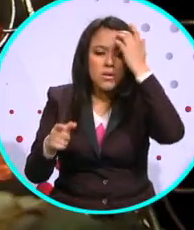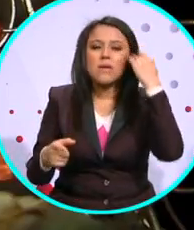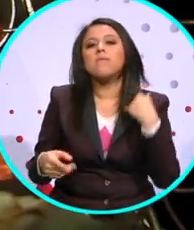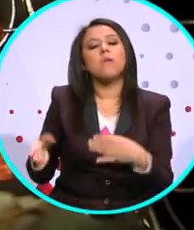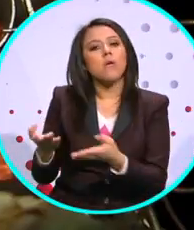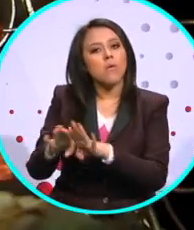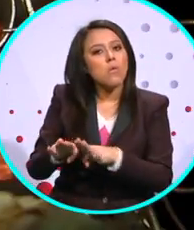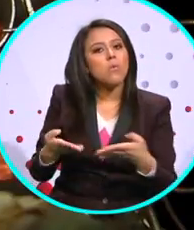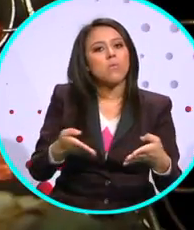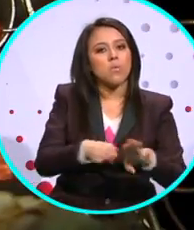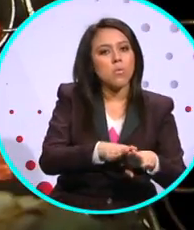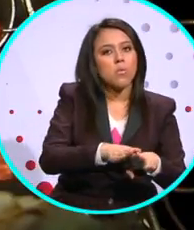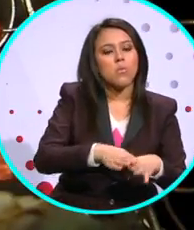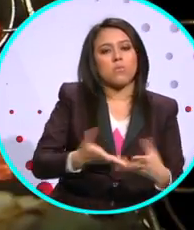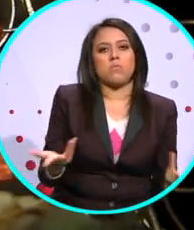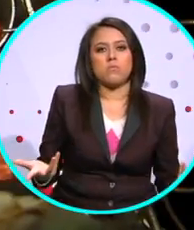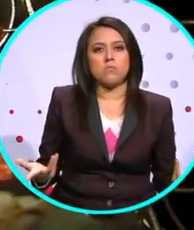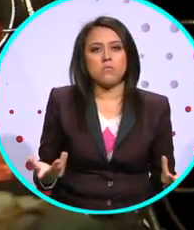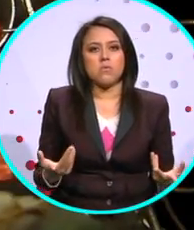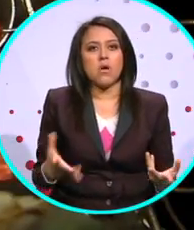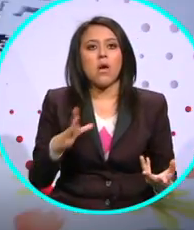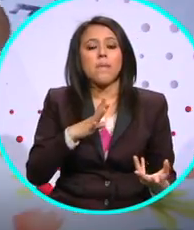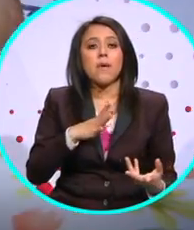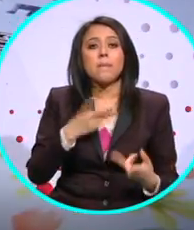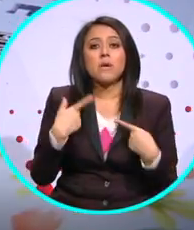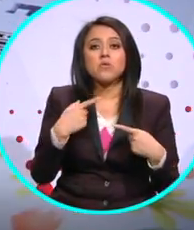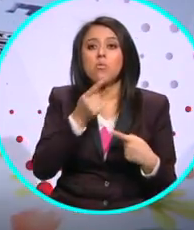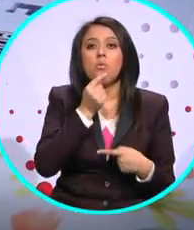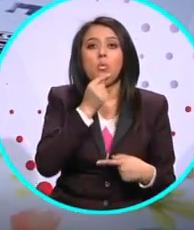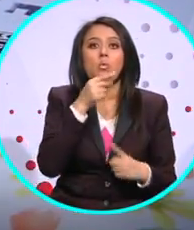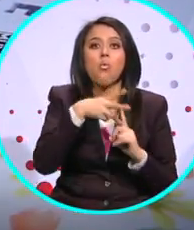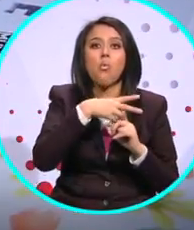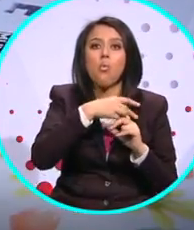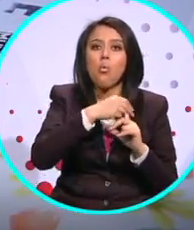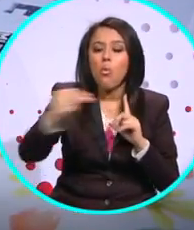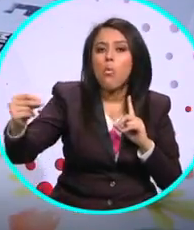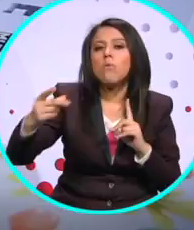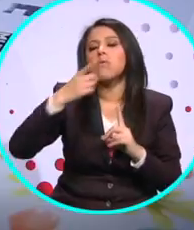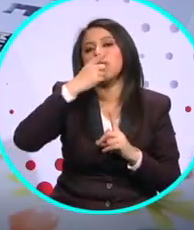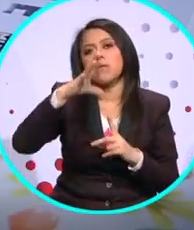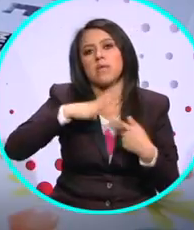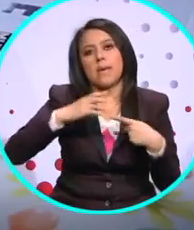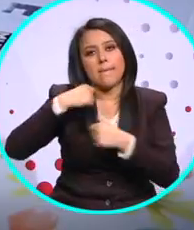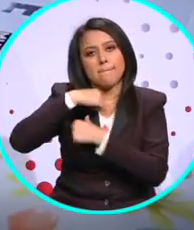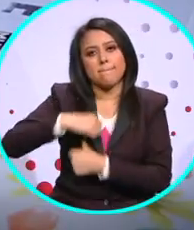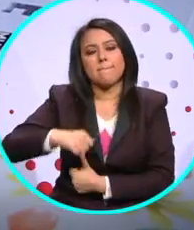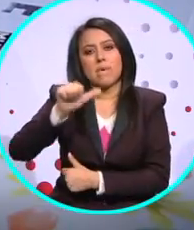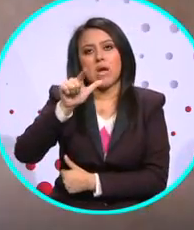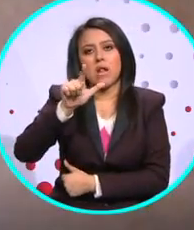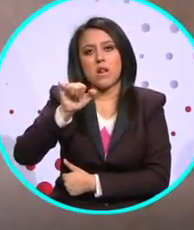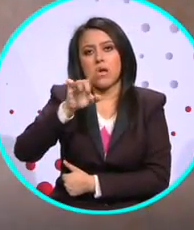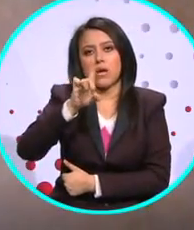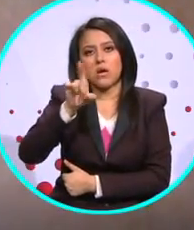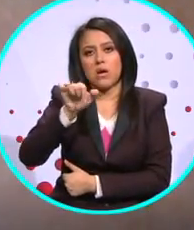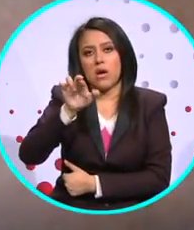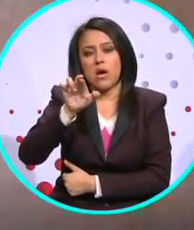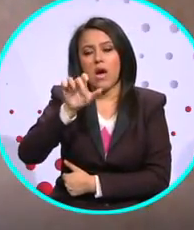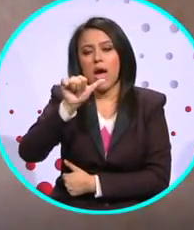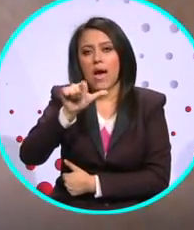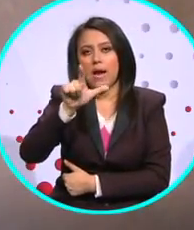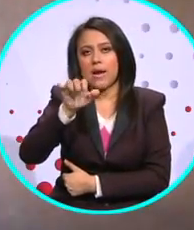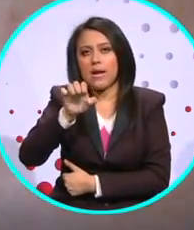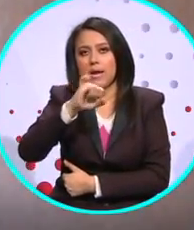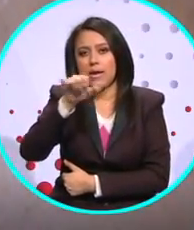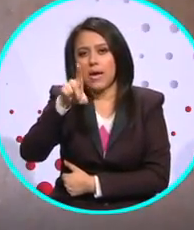protocolo, cierran las carreteras, hay un oficial desaparecido. Expresa que lo recibió el propio fiscal Alejandro Jaime Gómez Sánchez. Nos dice